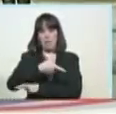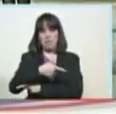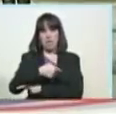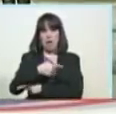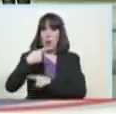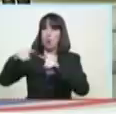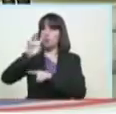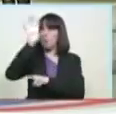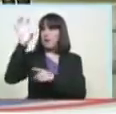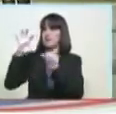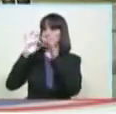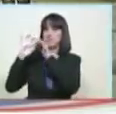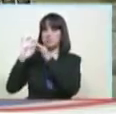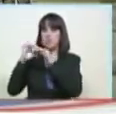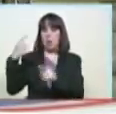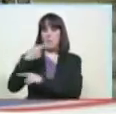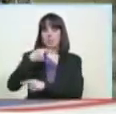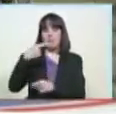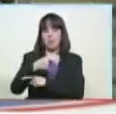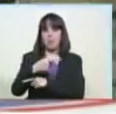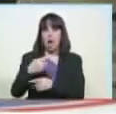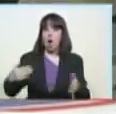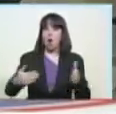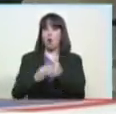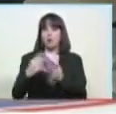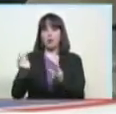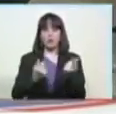aliados contra la economía venezolana